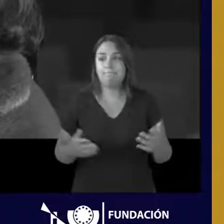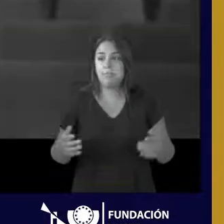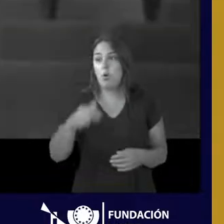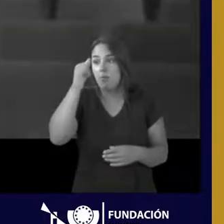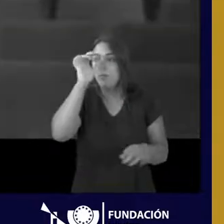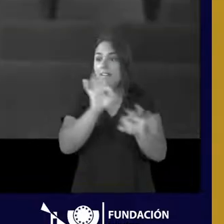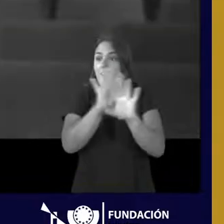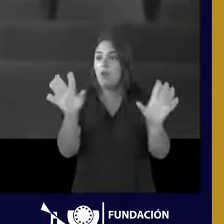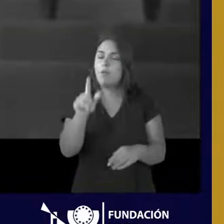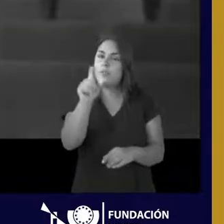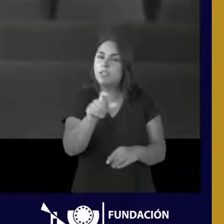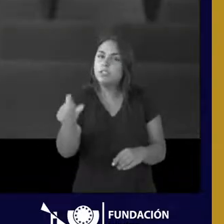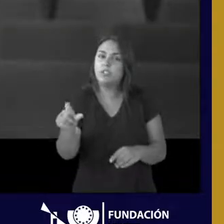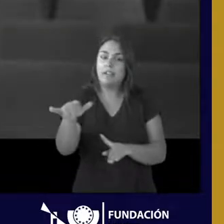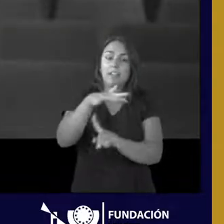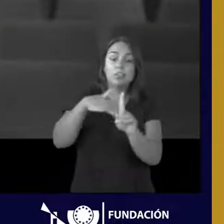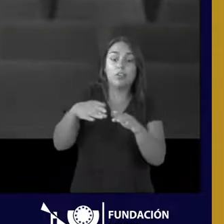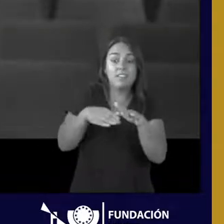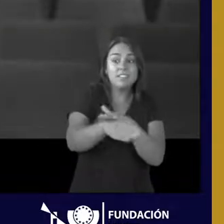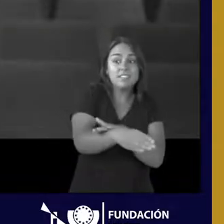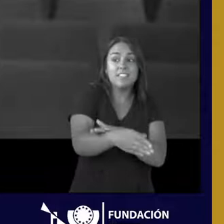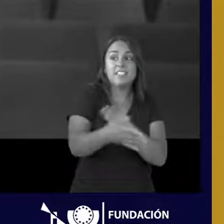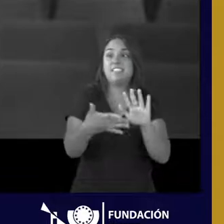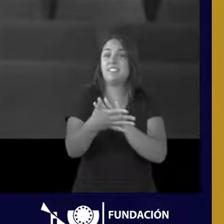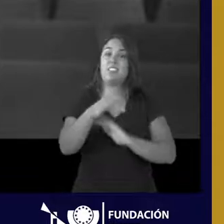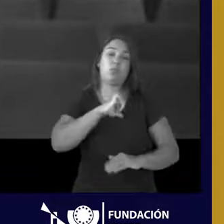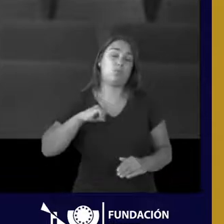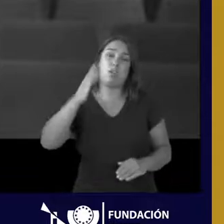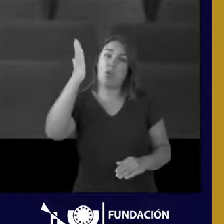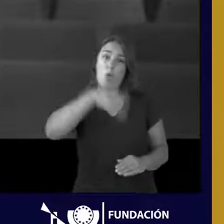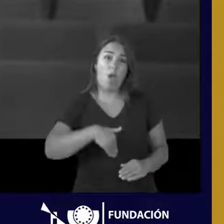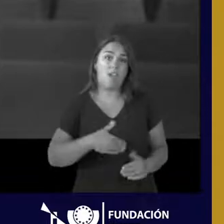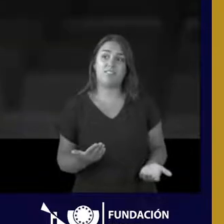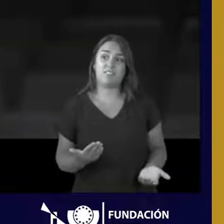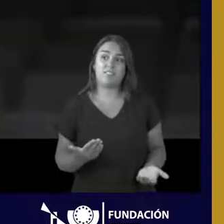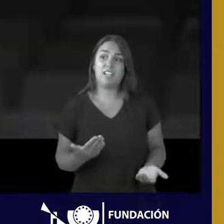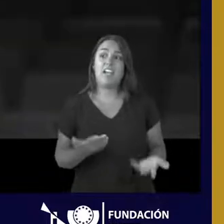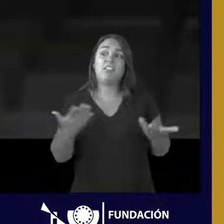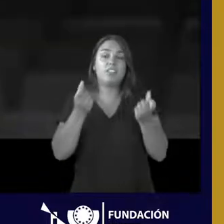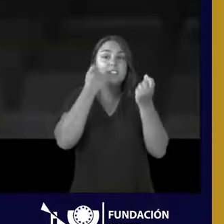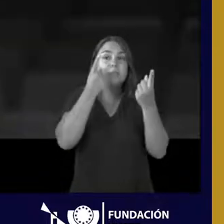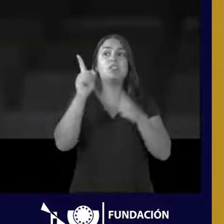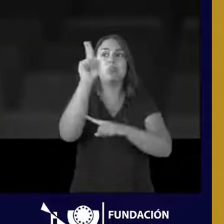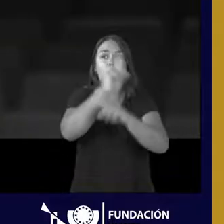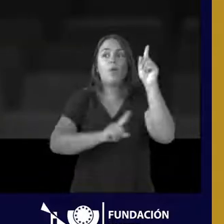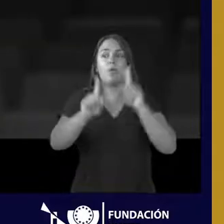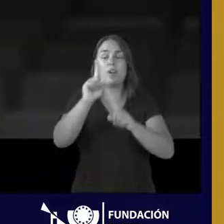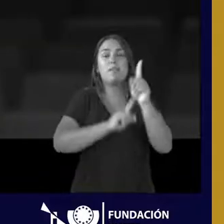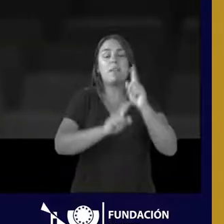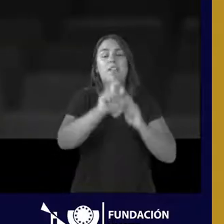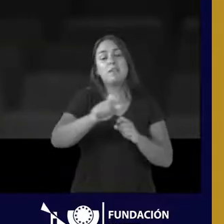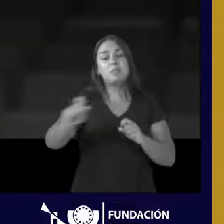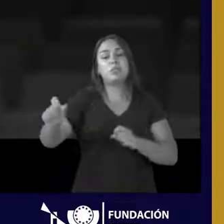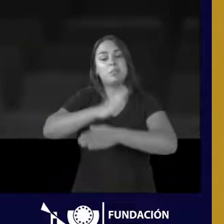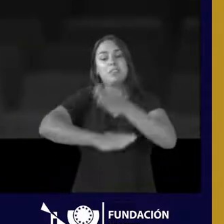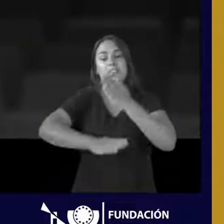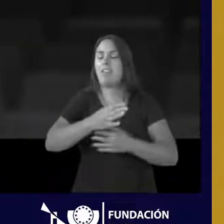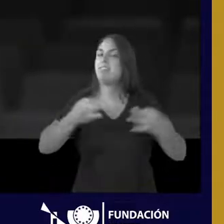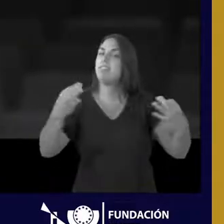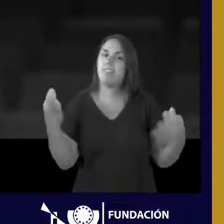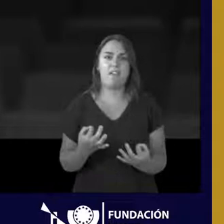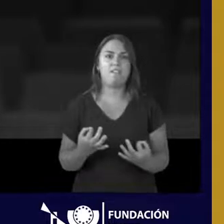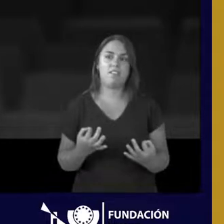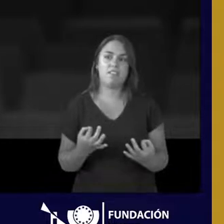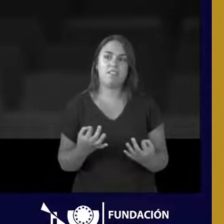posible una persona que no tiene un ento de Libre no tiene autonomía que tenga en cuenta los problemas de de la